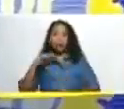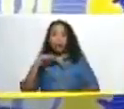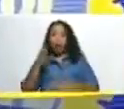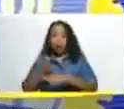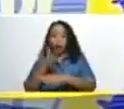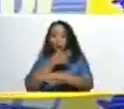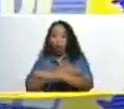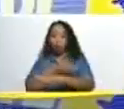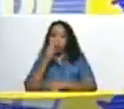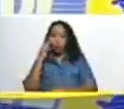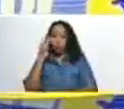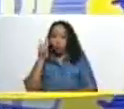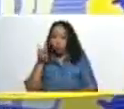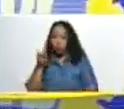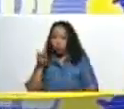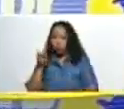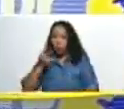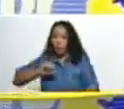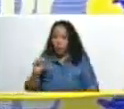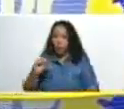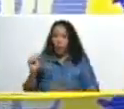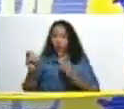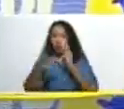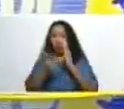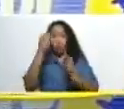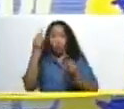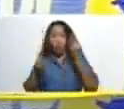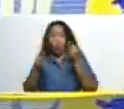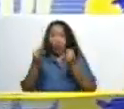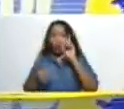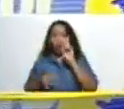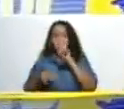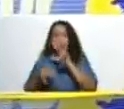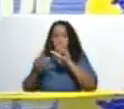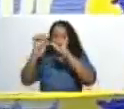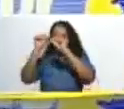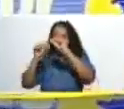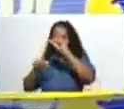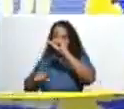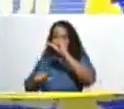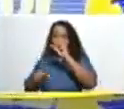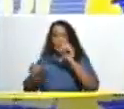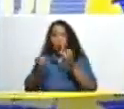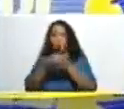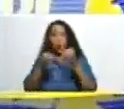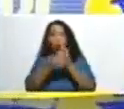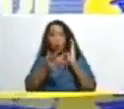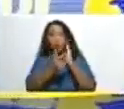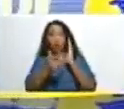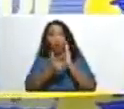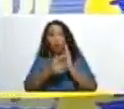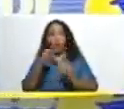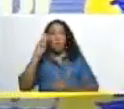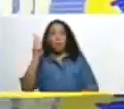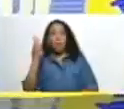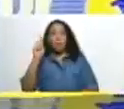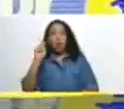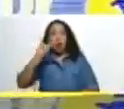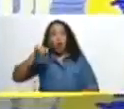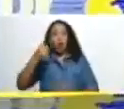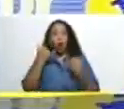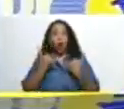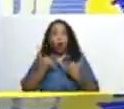antes la Policía Técnica Judicial, el Cuerpo Técnico de Policía Judicial, conocido como PTJ, ahora